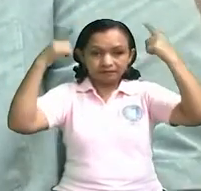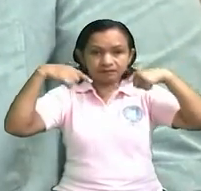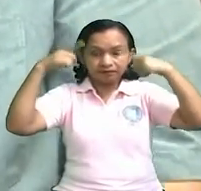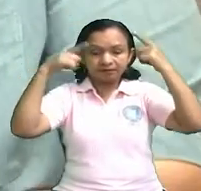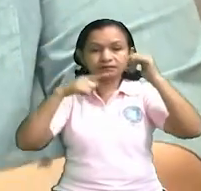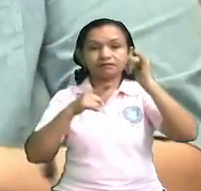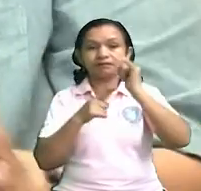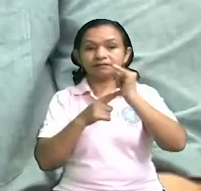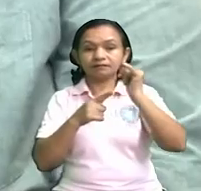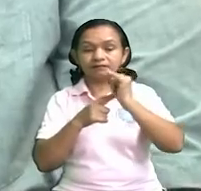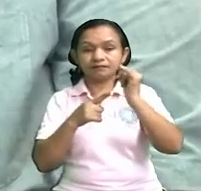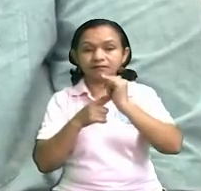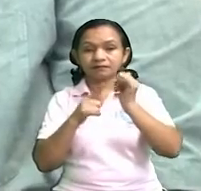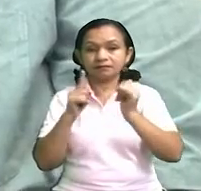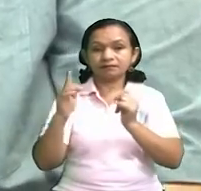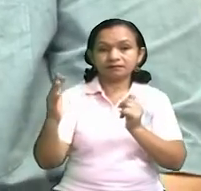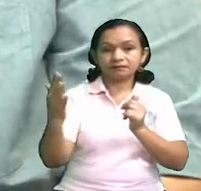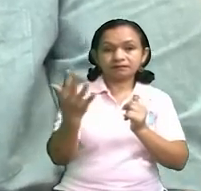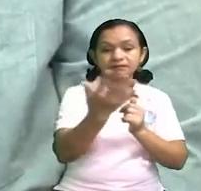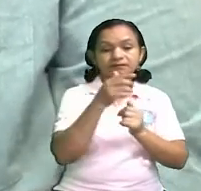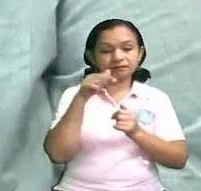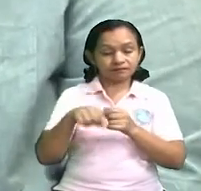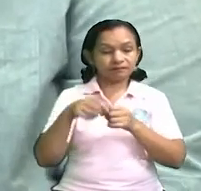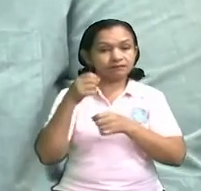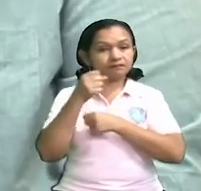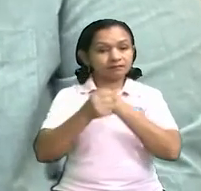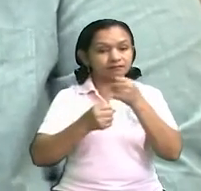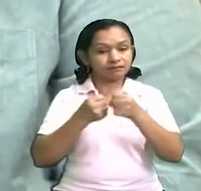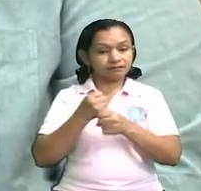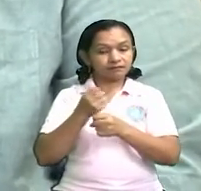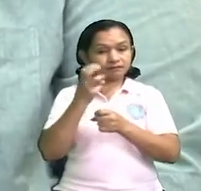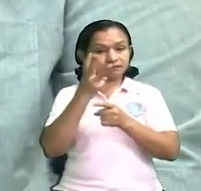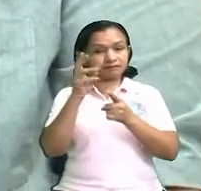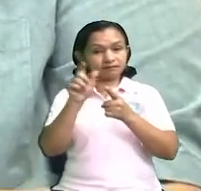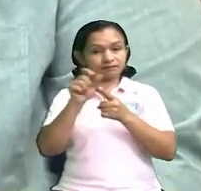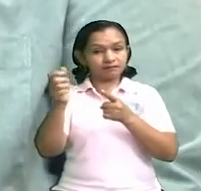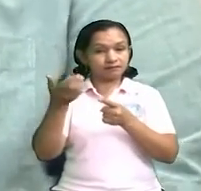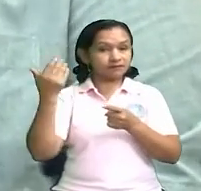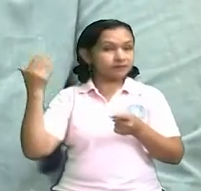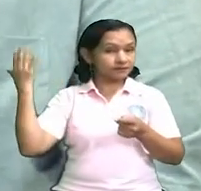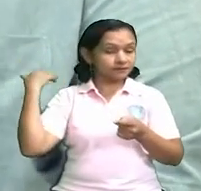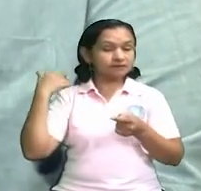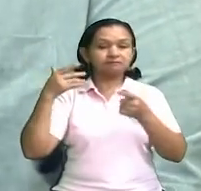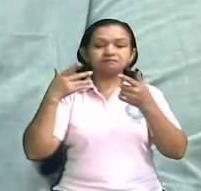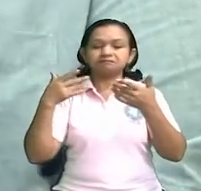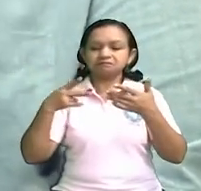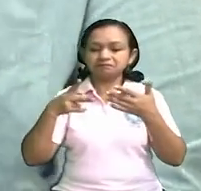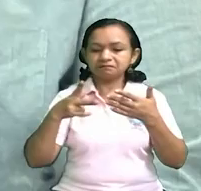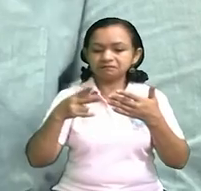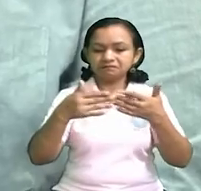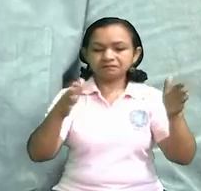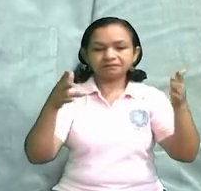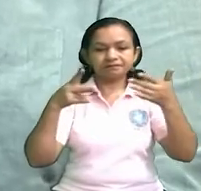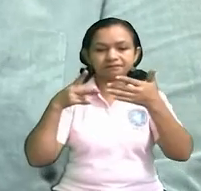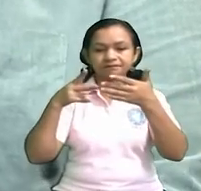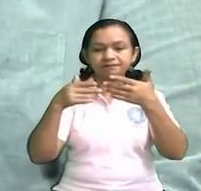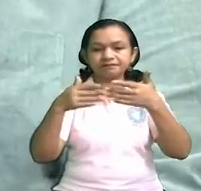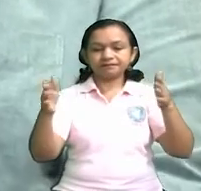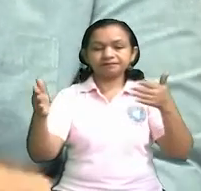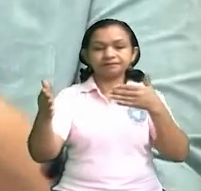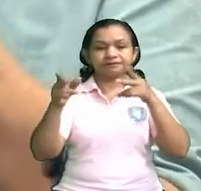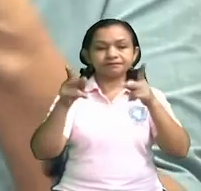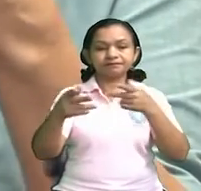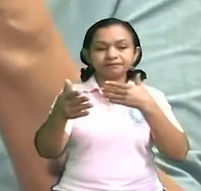en Tipitapa, todas estas inauguradas en estos últimos 3 meses. Okay. Para acercar los servicios a